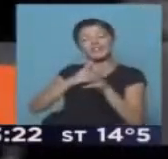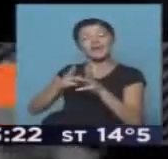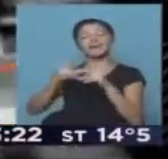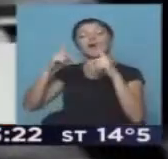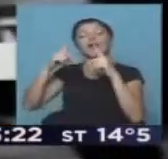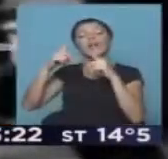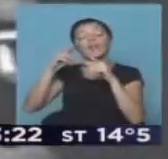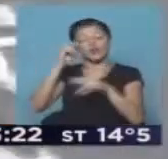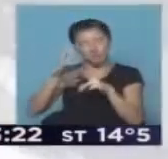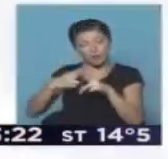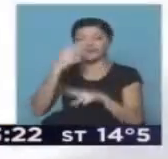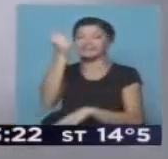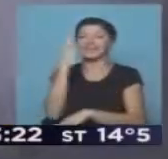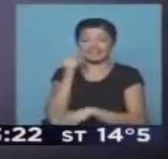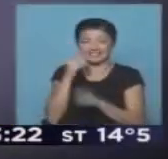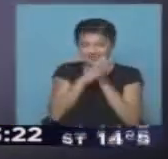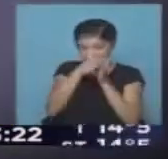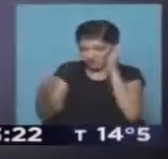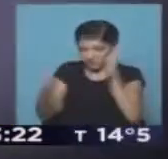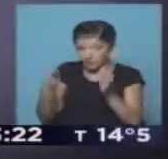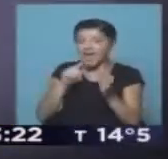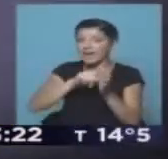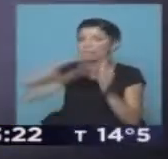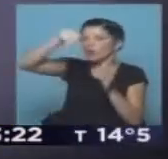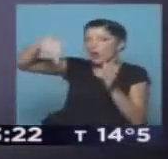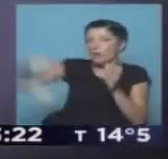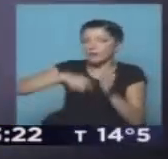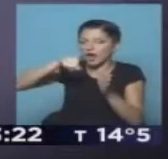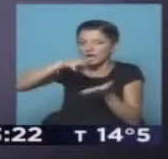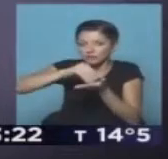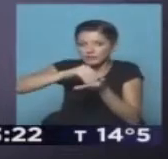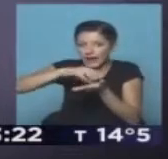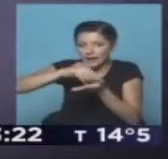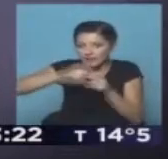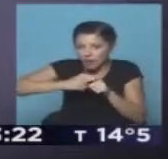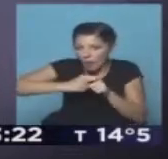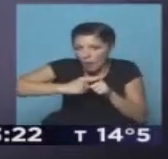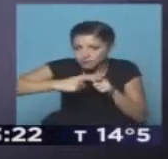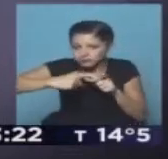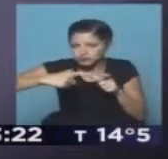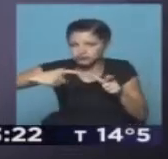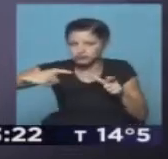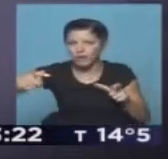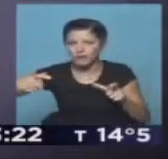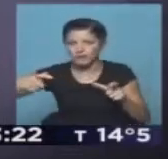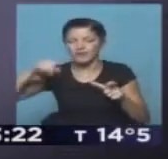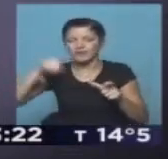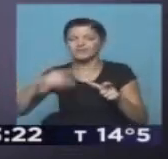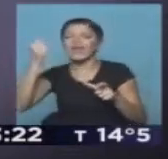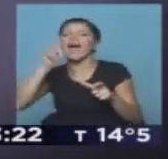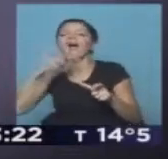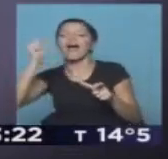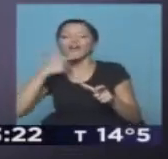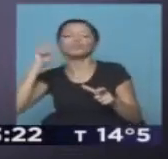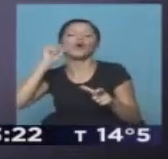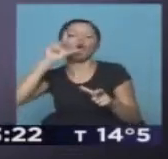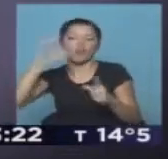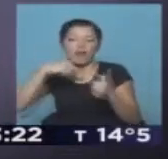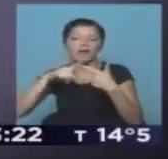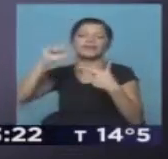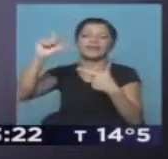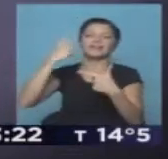significó para israel un considerable incremento de su territorio incorporando los altos del golán cisjordania